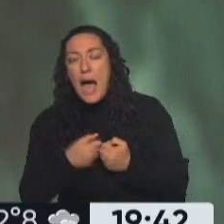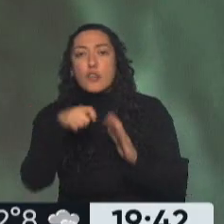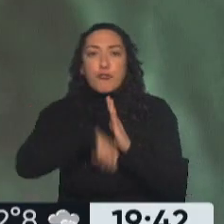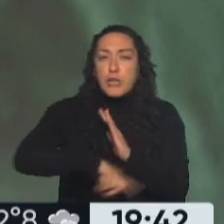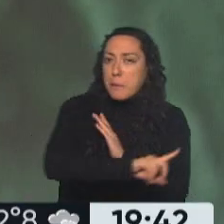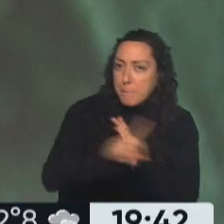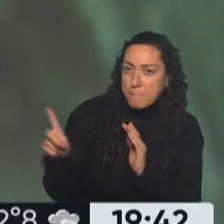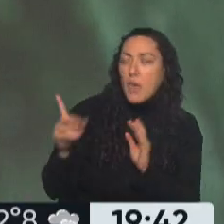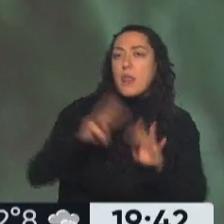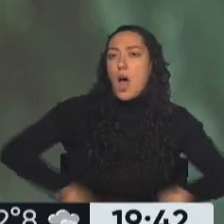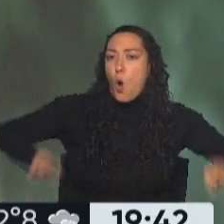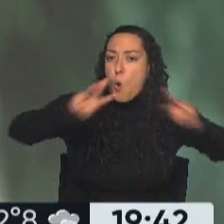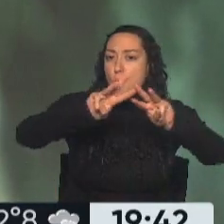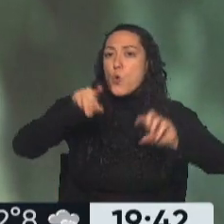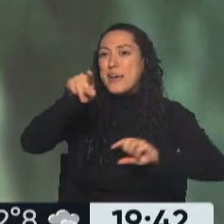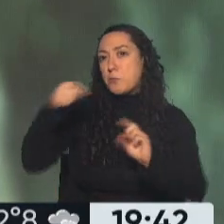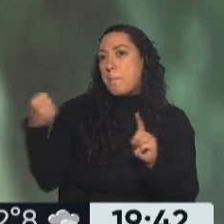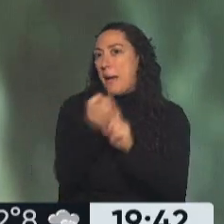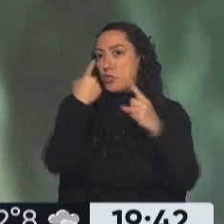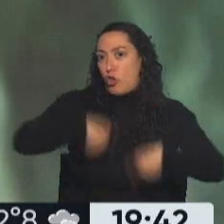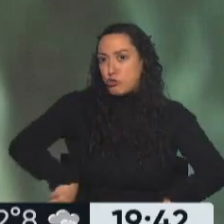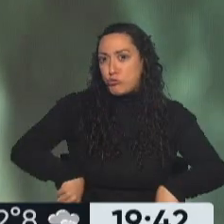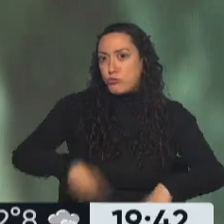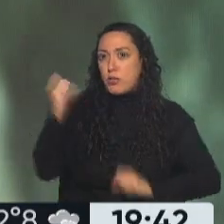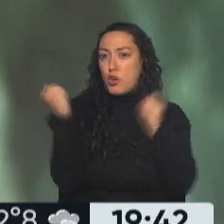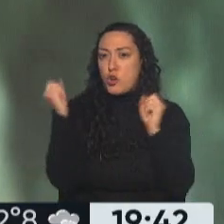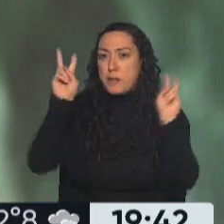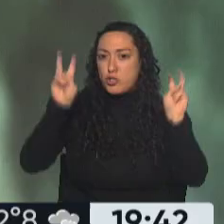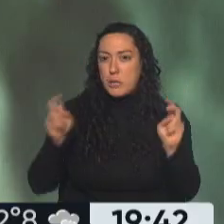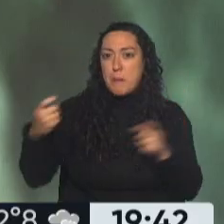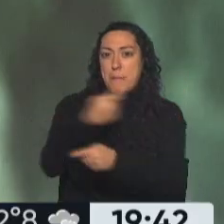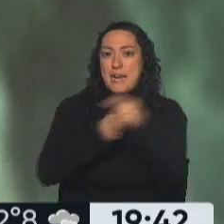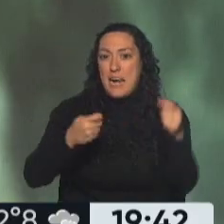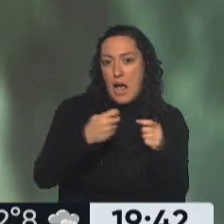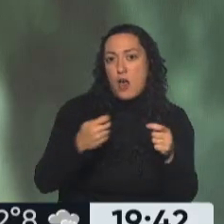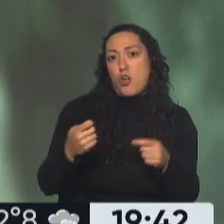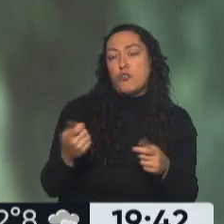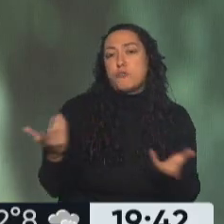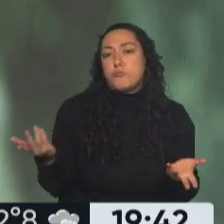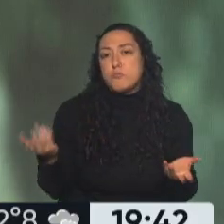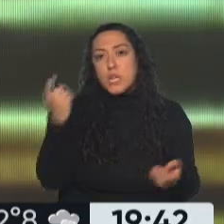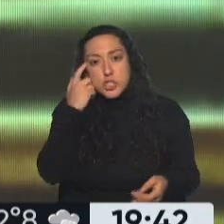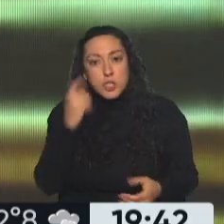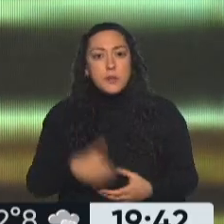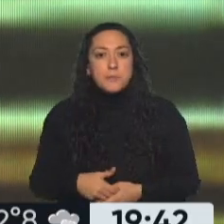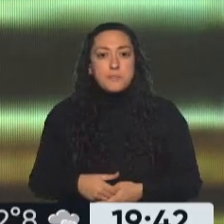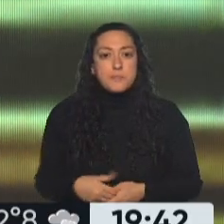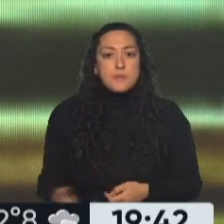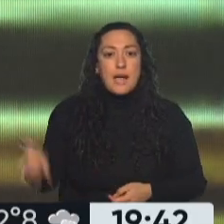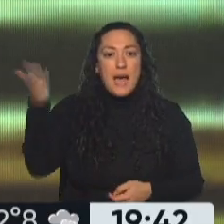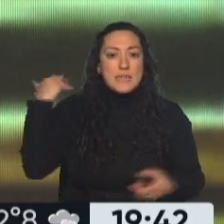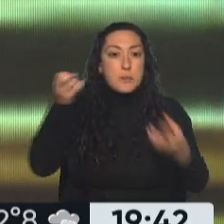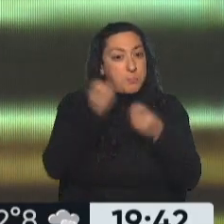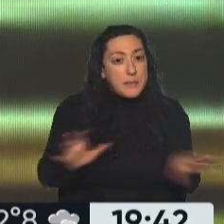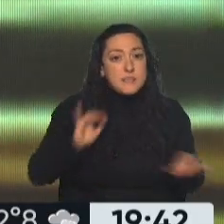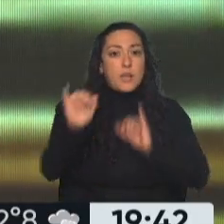agenda de la ONU, tiene algún impacto en lo económico, en los mercados, en el estado de nuestro país. Bueno, Flor, lo comentábamos al inicio de